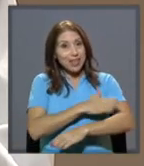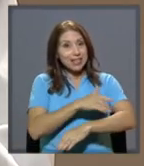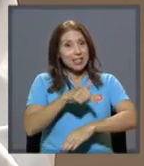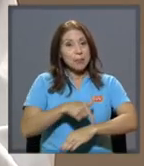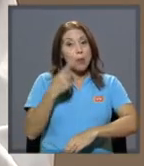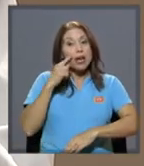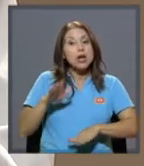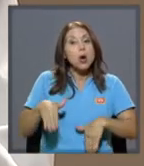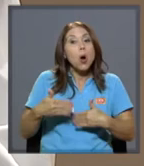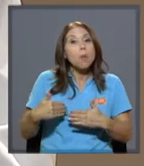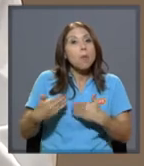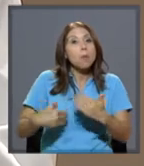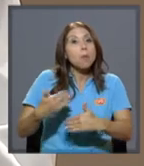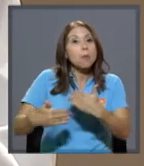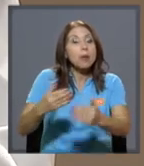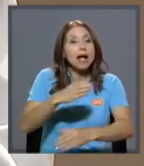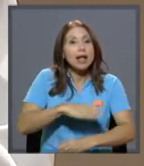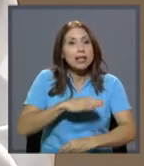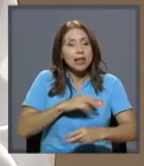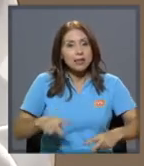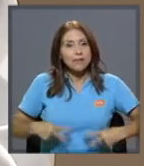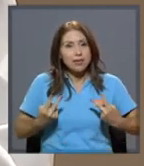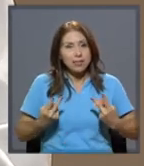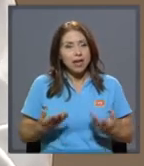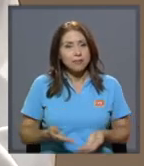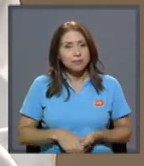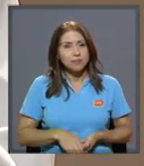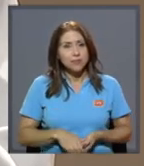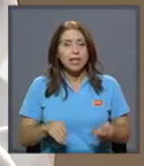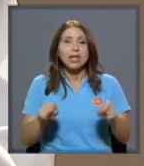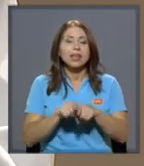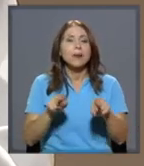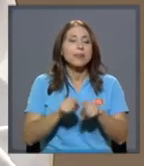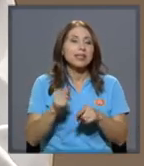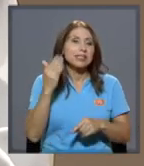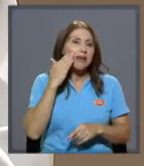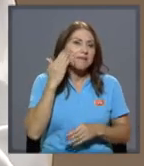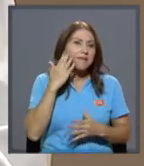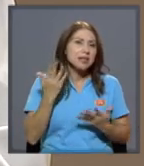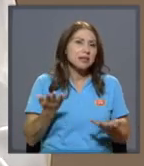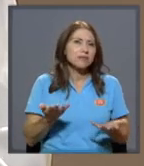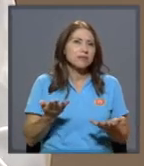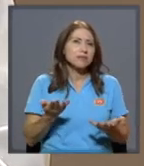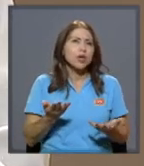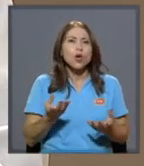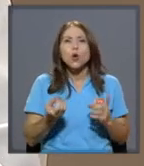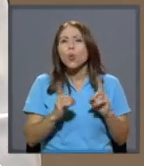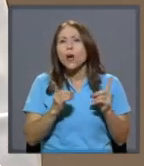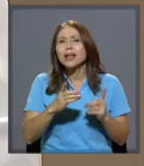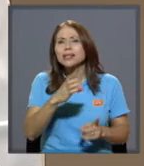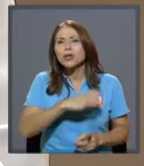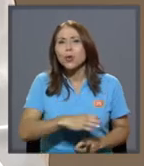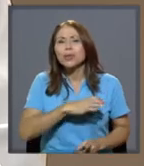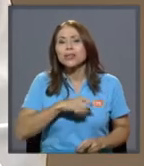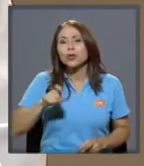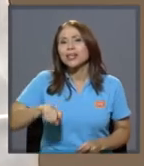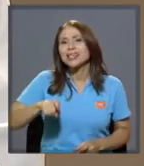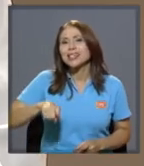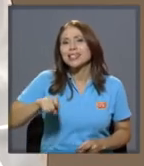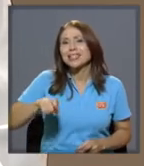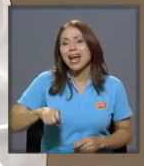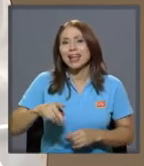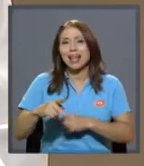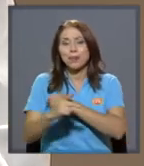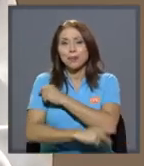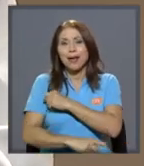incluso eventuales costos o condiciones necesarias a las que el país se va a tener que enfrentar